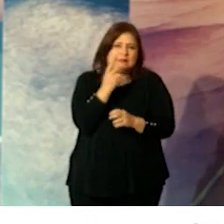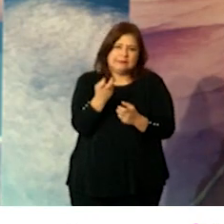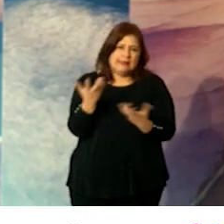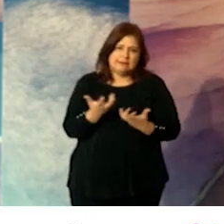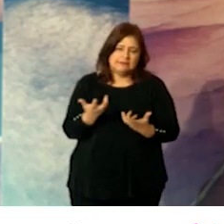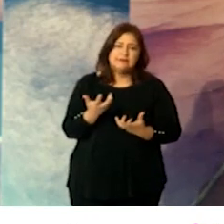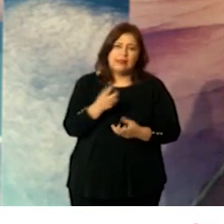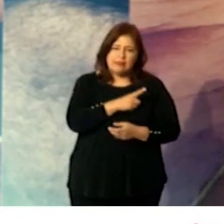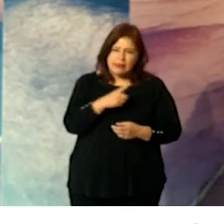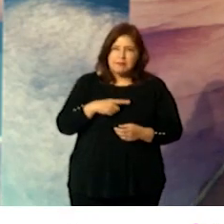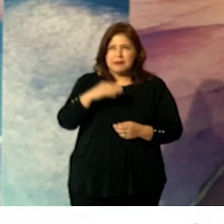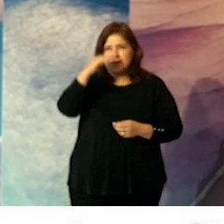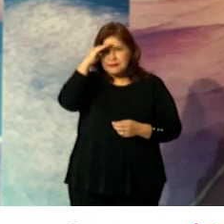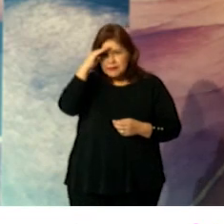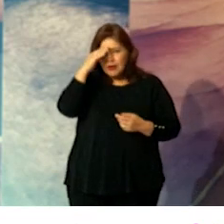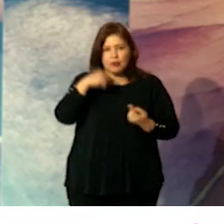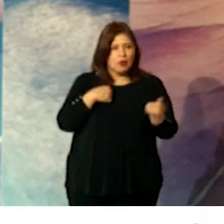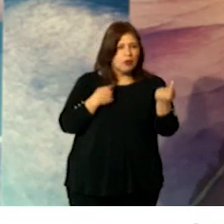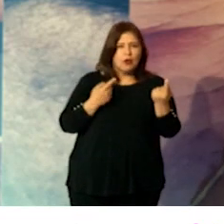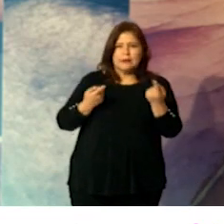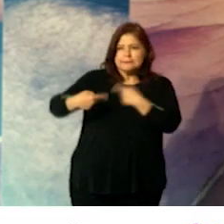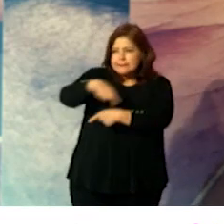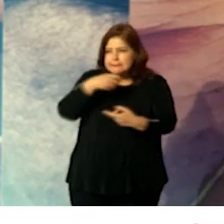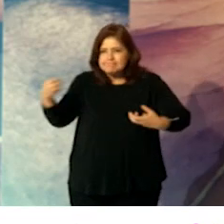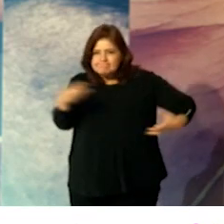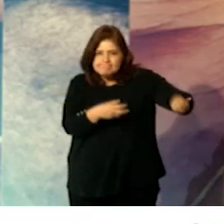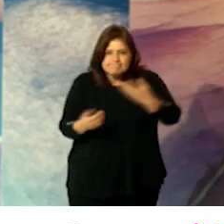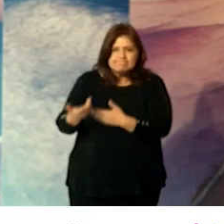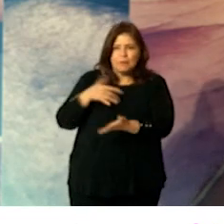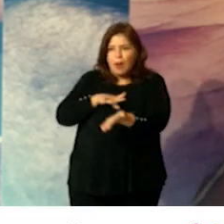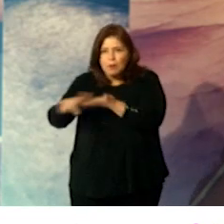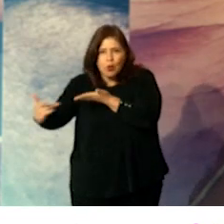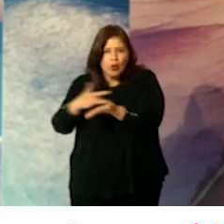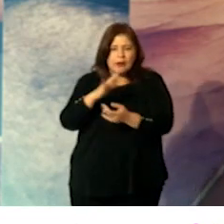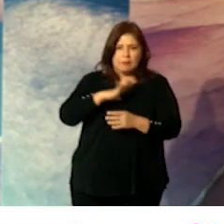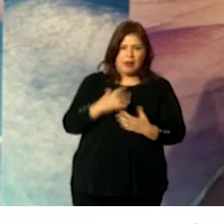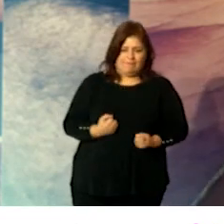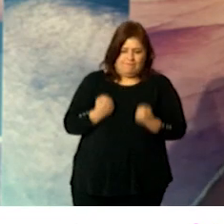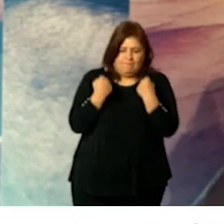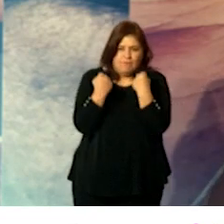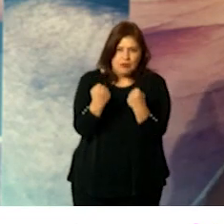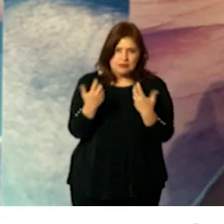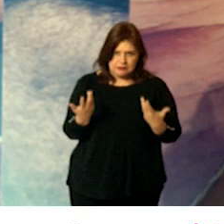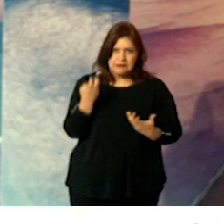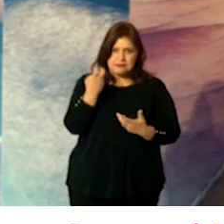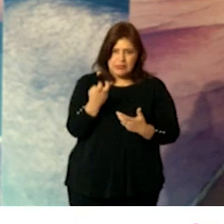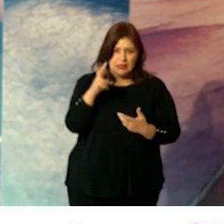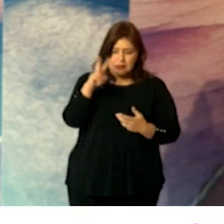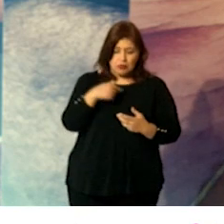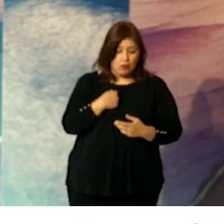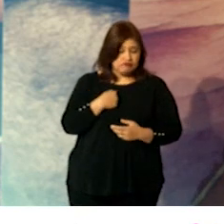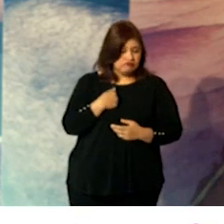que pensar mucho en la interdependencia como una fortaleza, que no es posible nosotros hacer